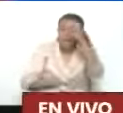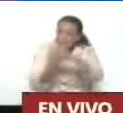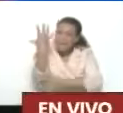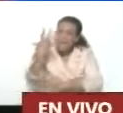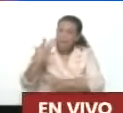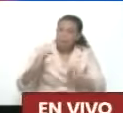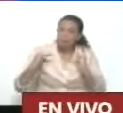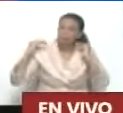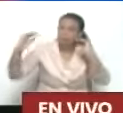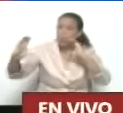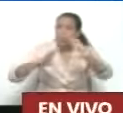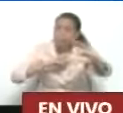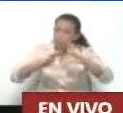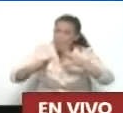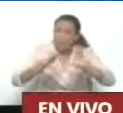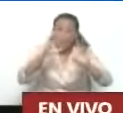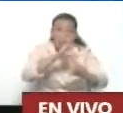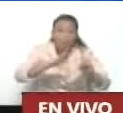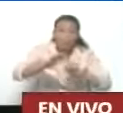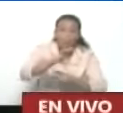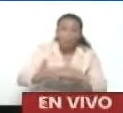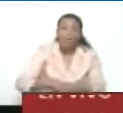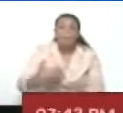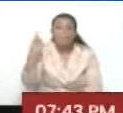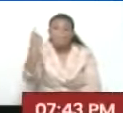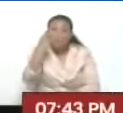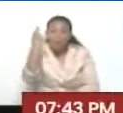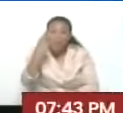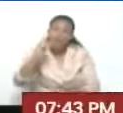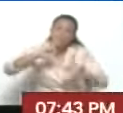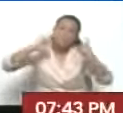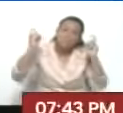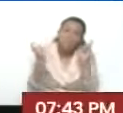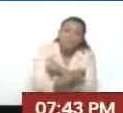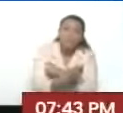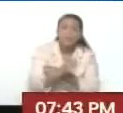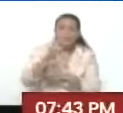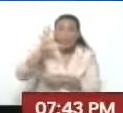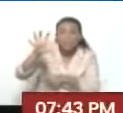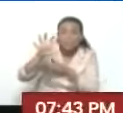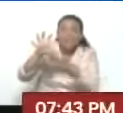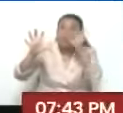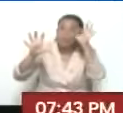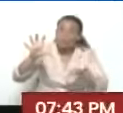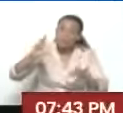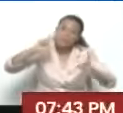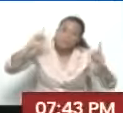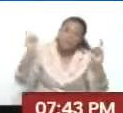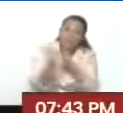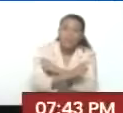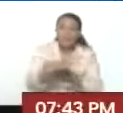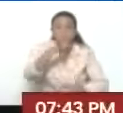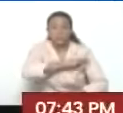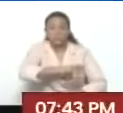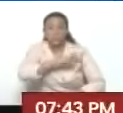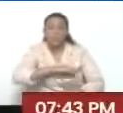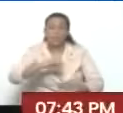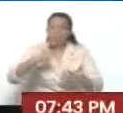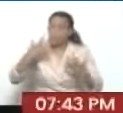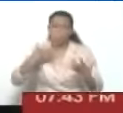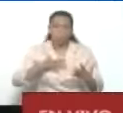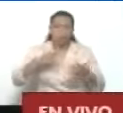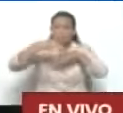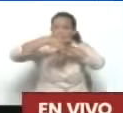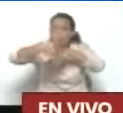hegemonía comunicacional, cultural, para buscar la transformación del Estado, la transformación de la sociedad. No podemos